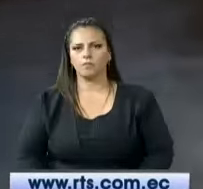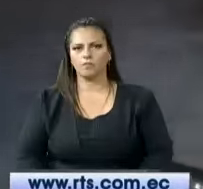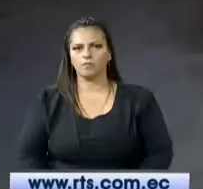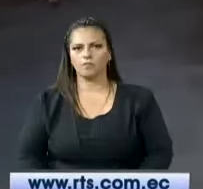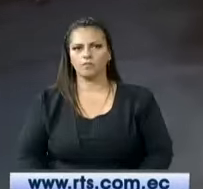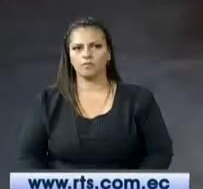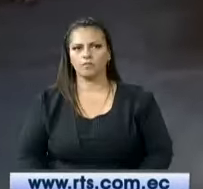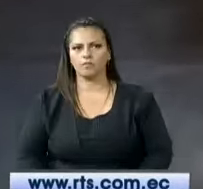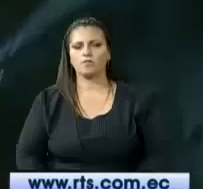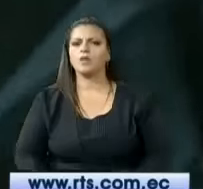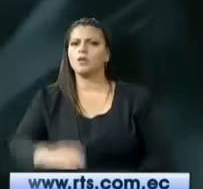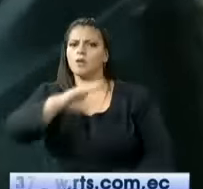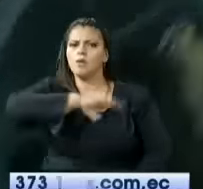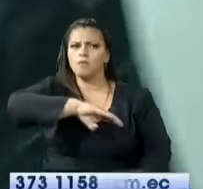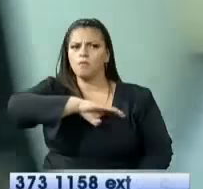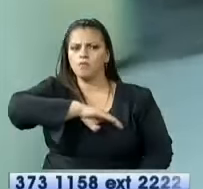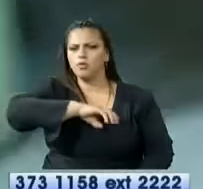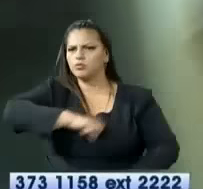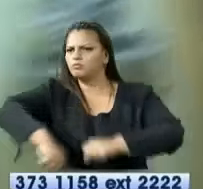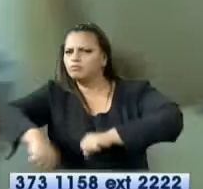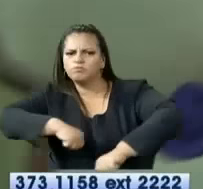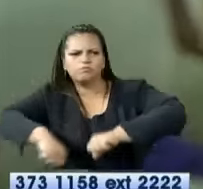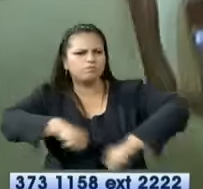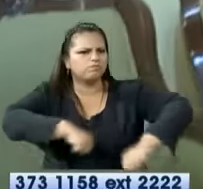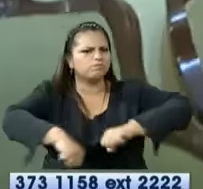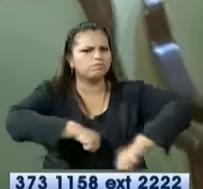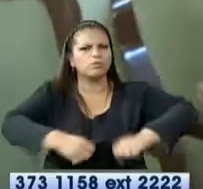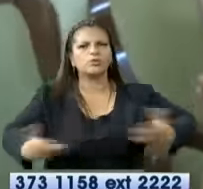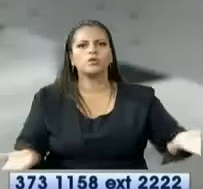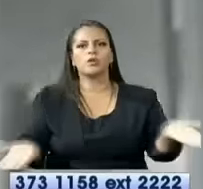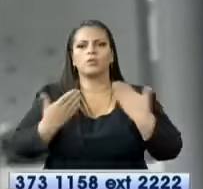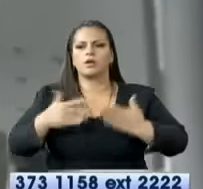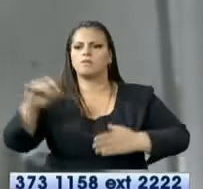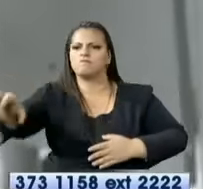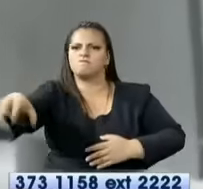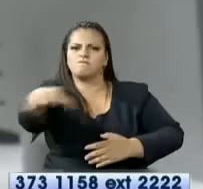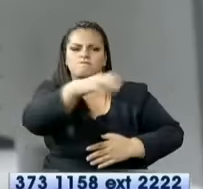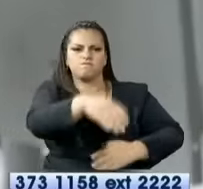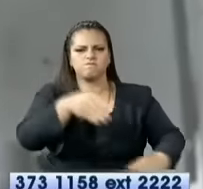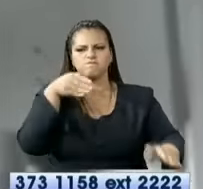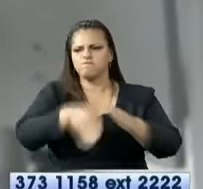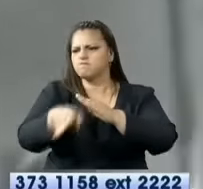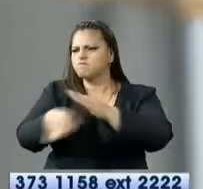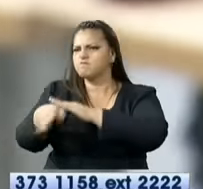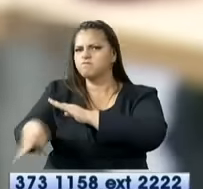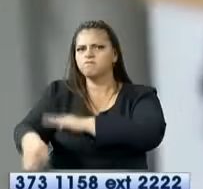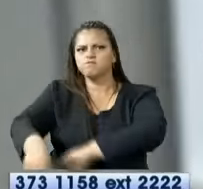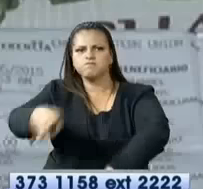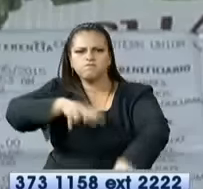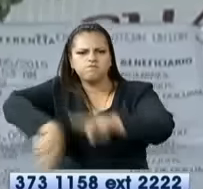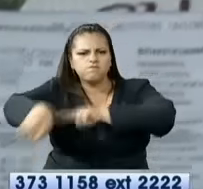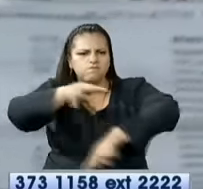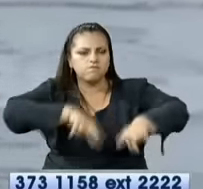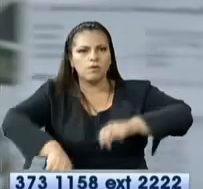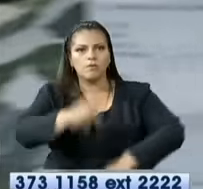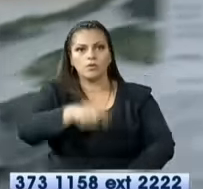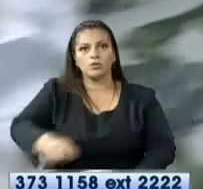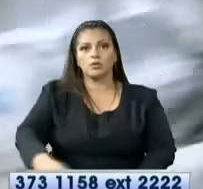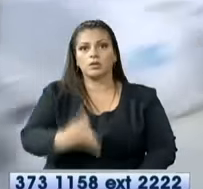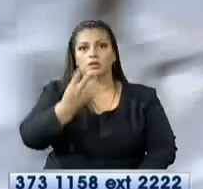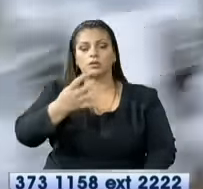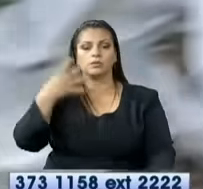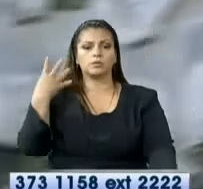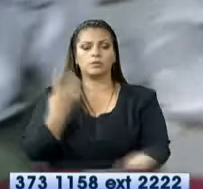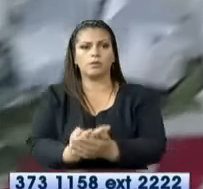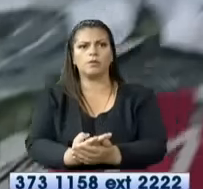La policía realizó 10 allanamientos en distintos sectores de Guayaquil y detuvo a 14 personas acusadas de pertenecer a